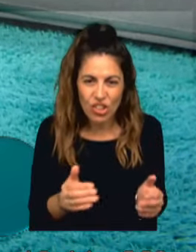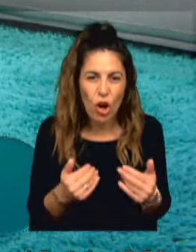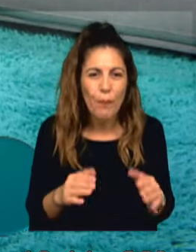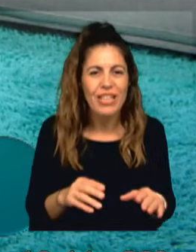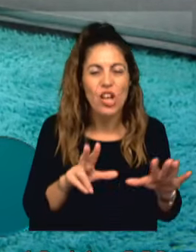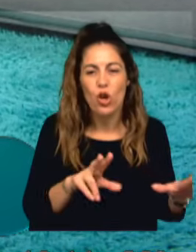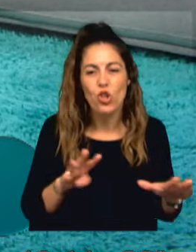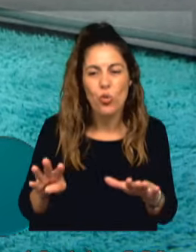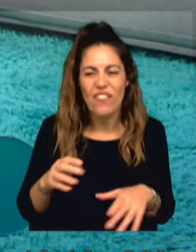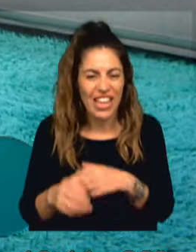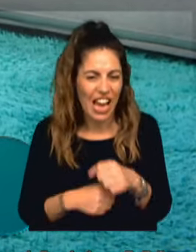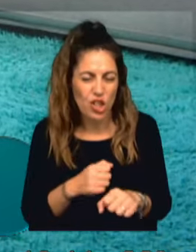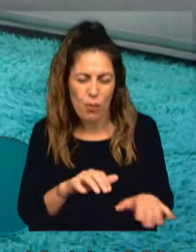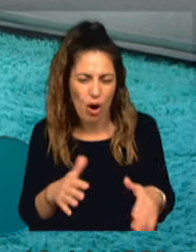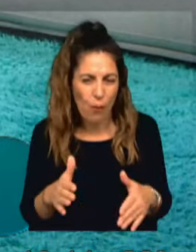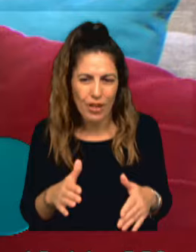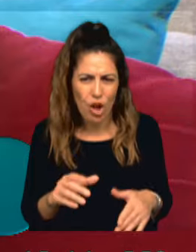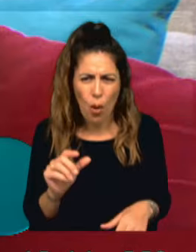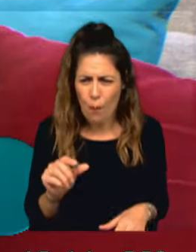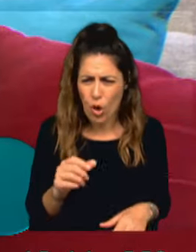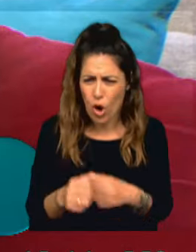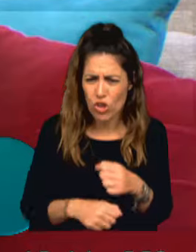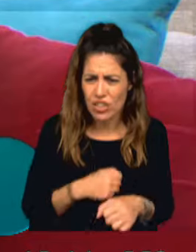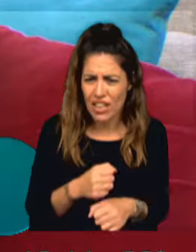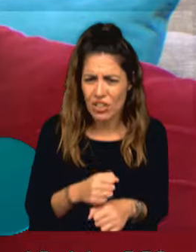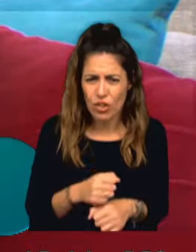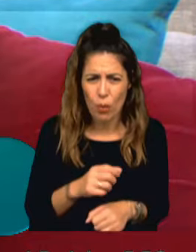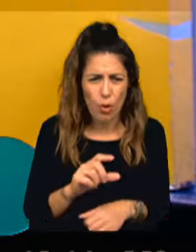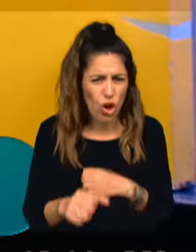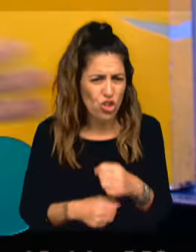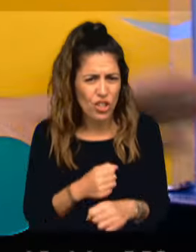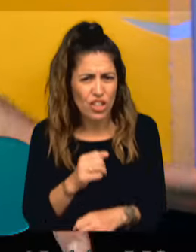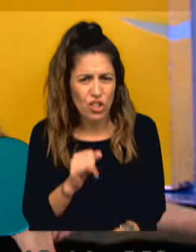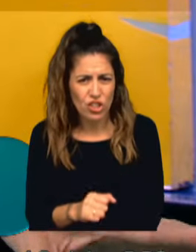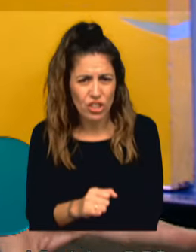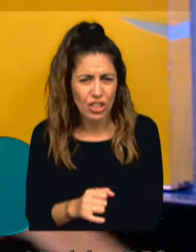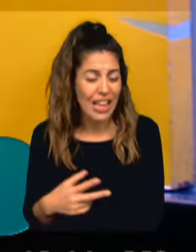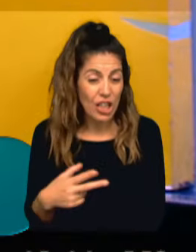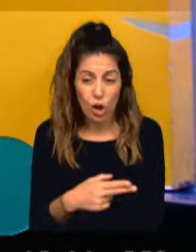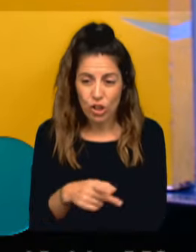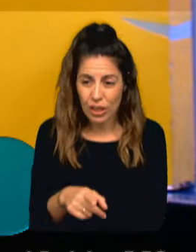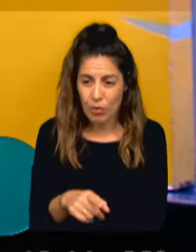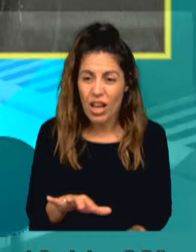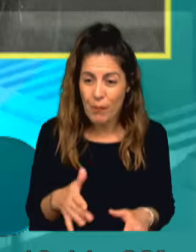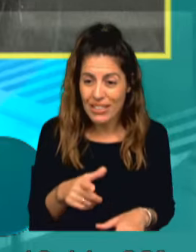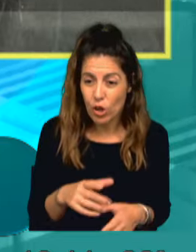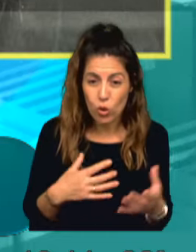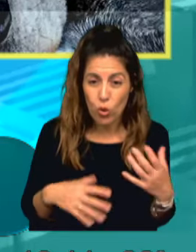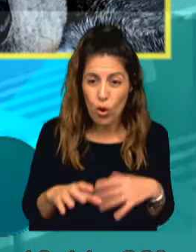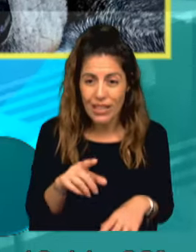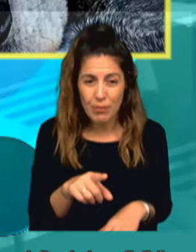8 y 9 años más o menos son rocos añ pocos años muy po Bueno pero te corté que est pasando que en realidad